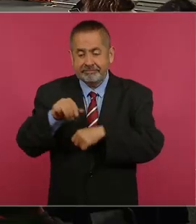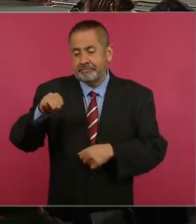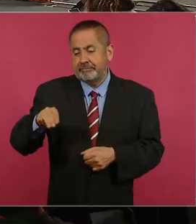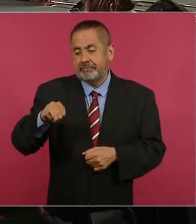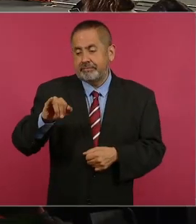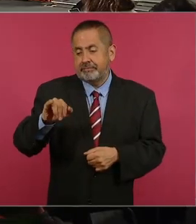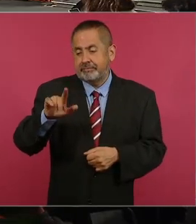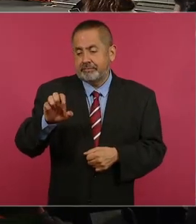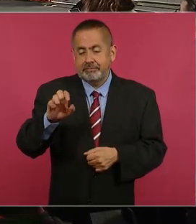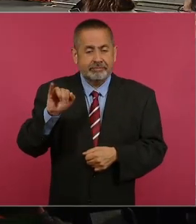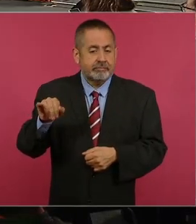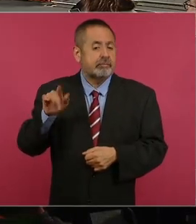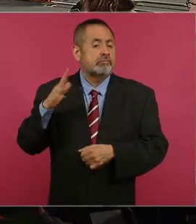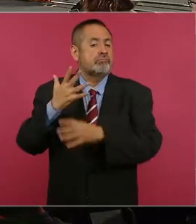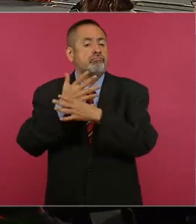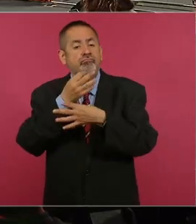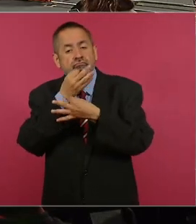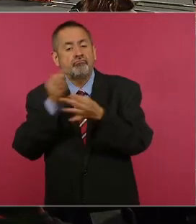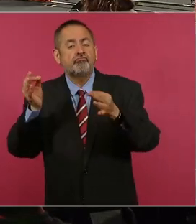declaró